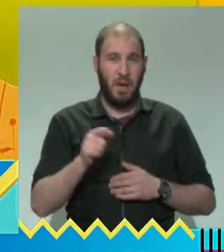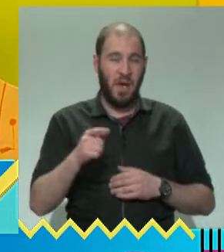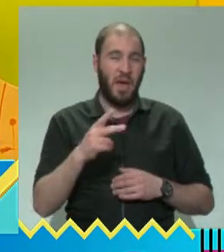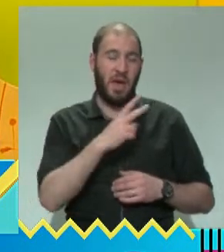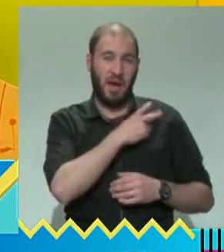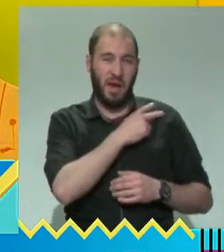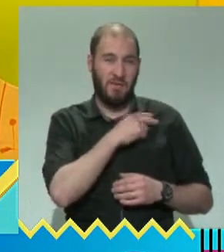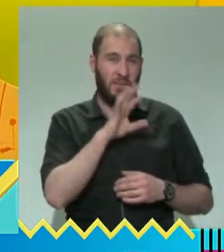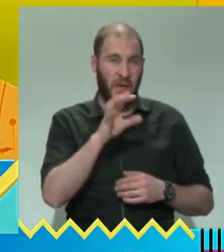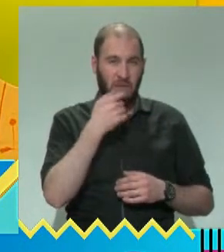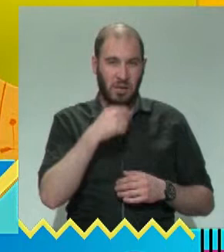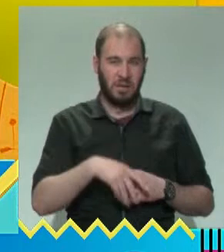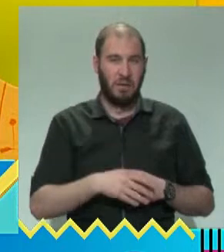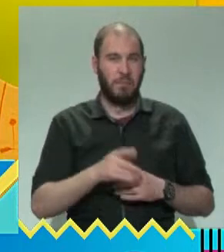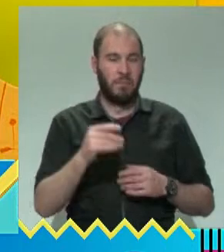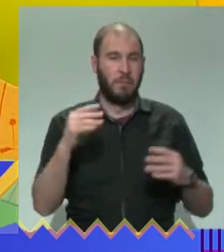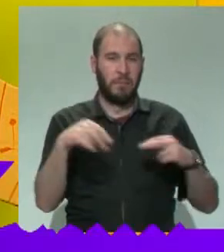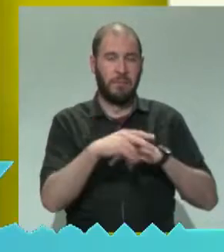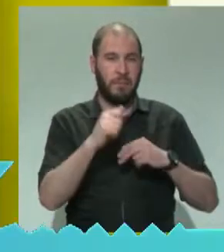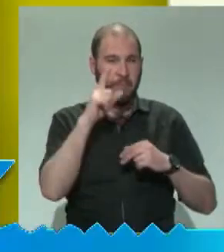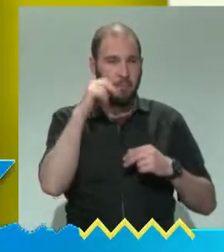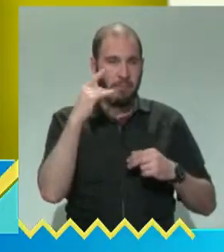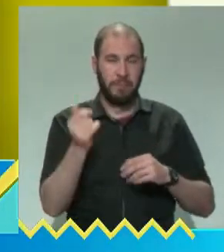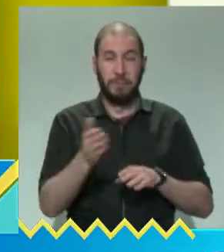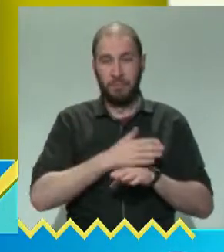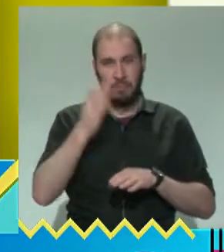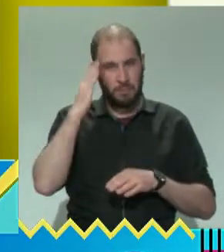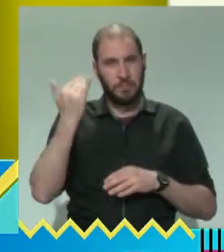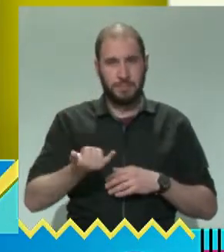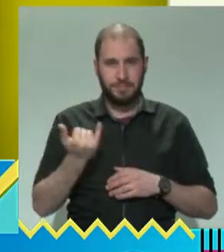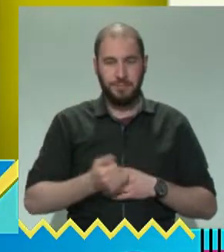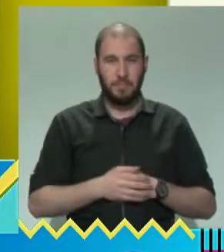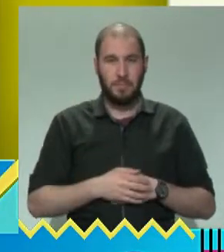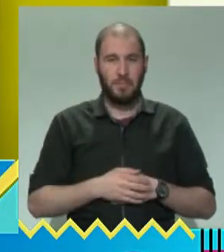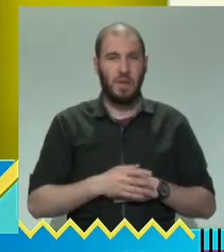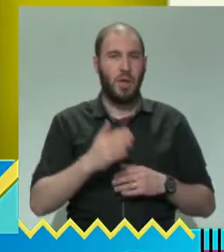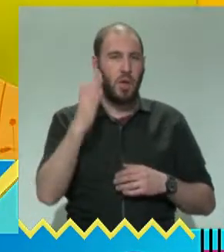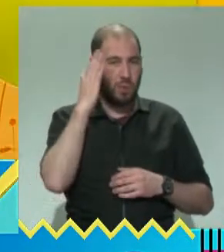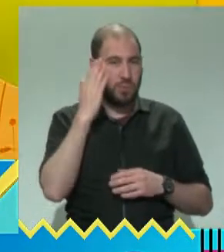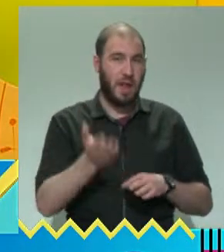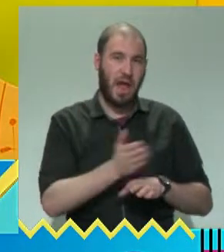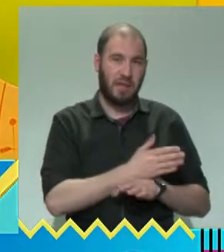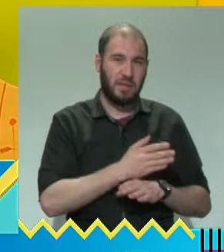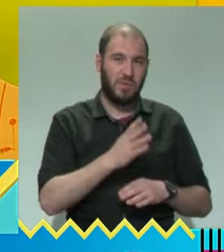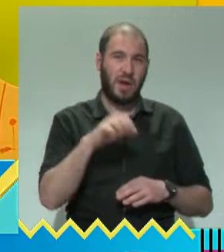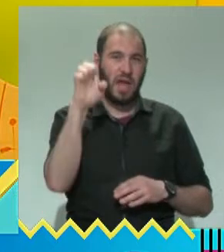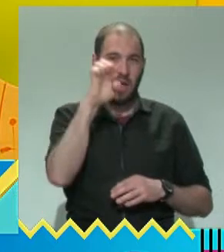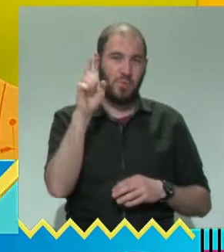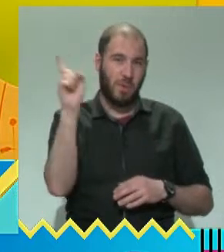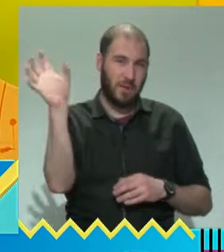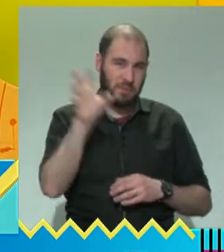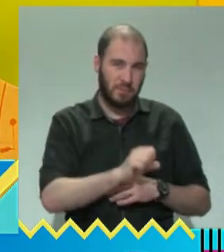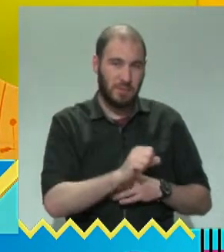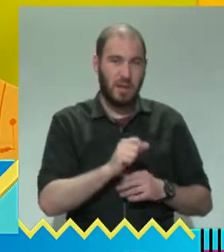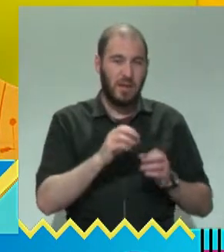comandando la provincia, hizo la Alameda. Ya había una cultura previa también a eso, es lo que le está queriendo. Lo que pasa es que la cultura anterior venía de Europa. Claro. Se